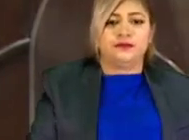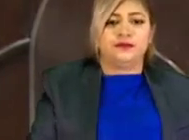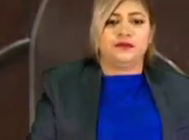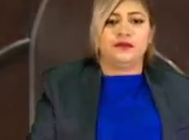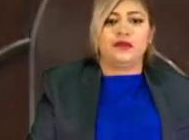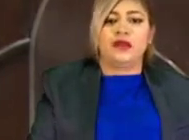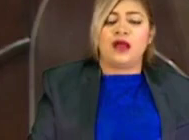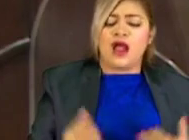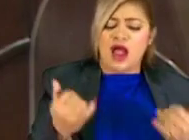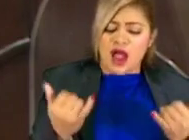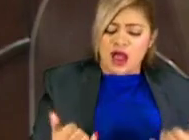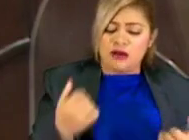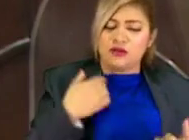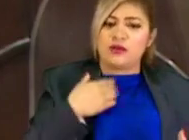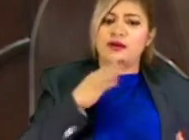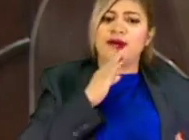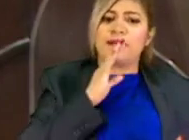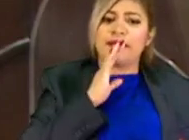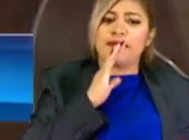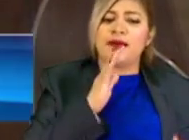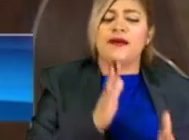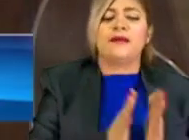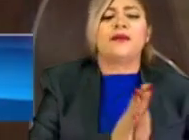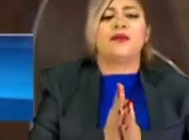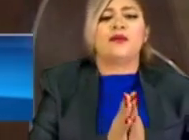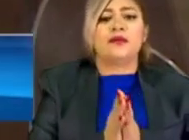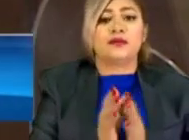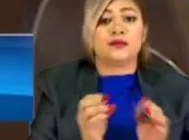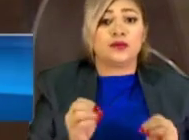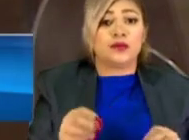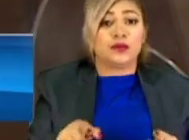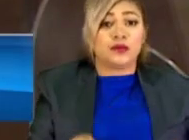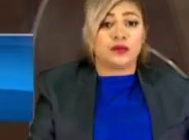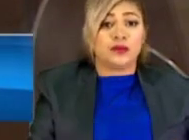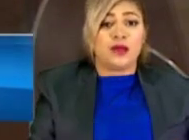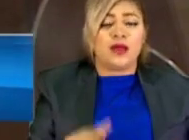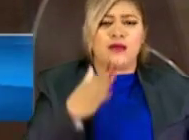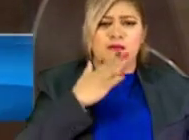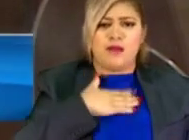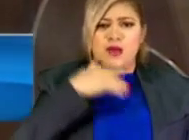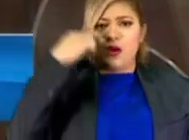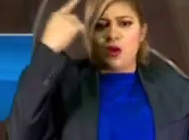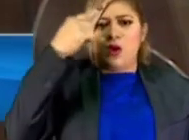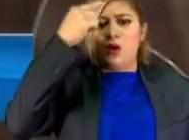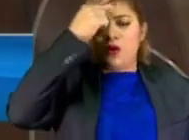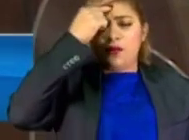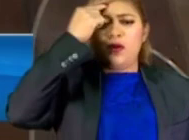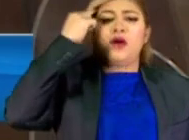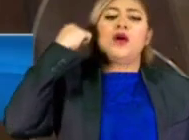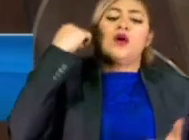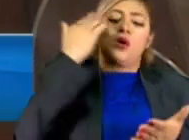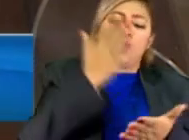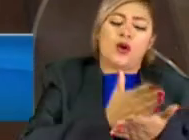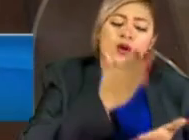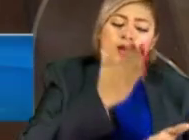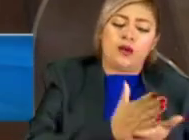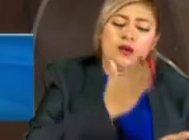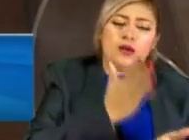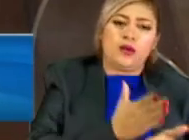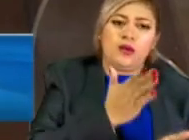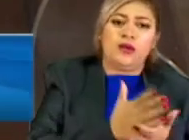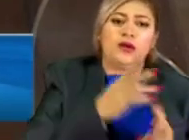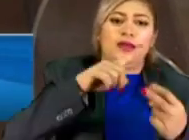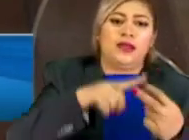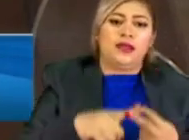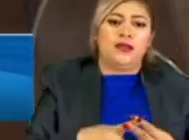Aprovecho esta oportunidad para anunciarles que mi administración se ha comprometido con el inicio de la construcción de